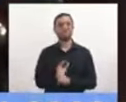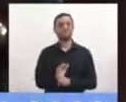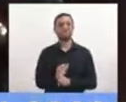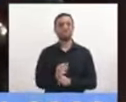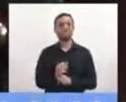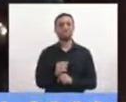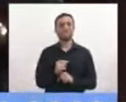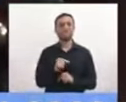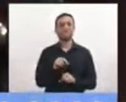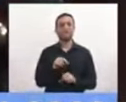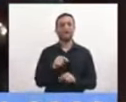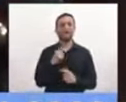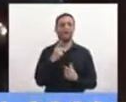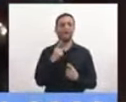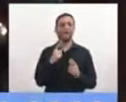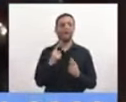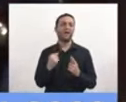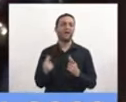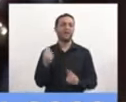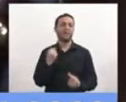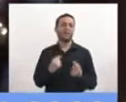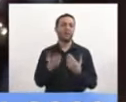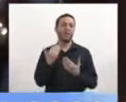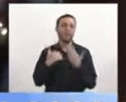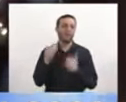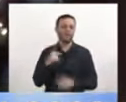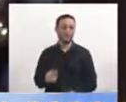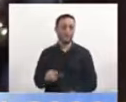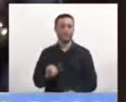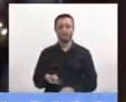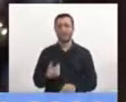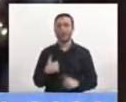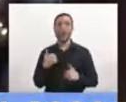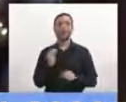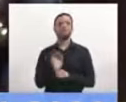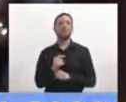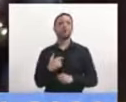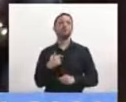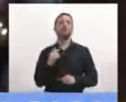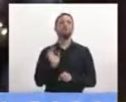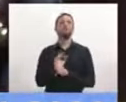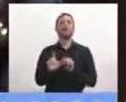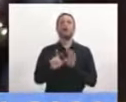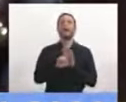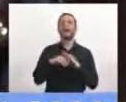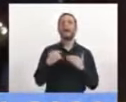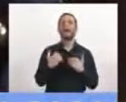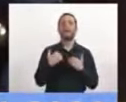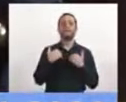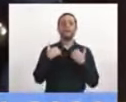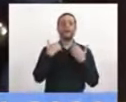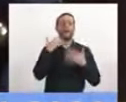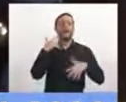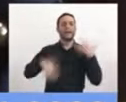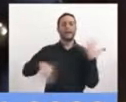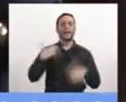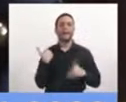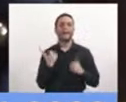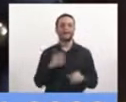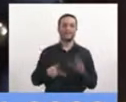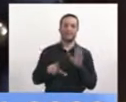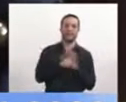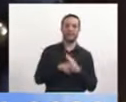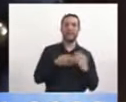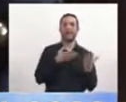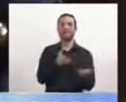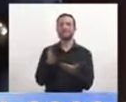solidaridad, la ley de emergencia y solidaridad, el impuesto para un país solidario, el impuesto a las grandes fortunas por la